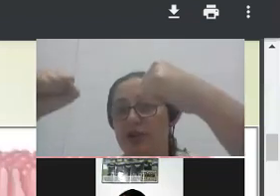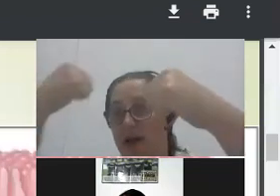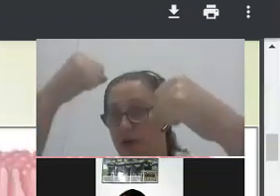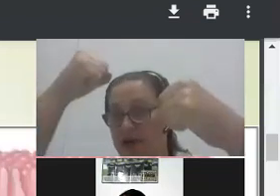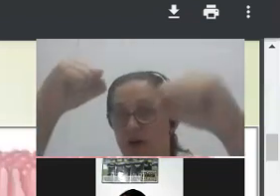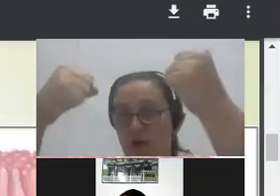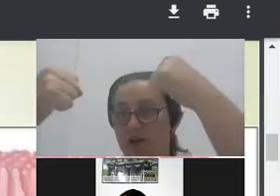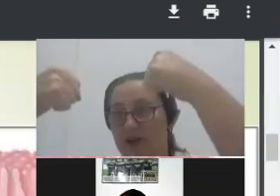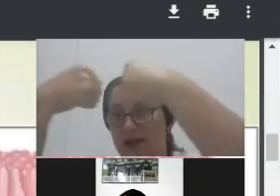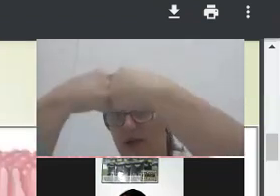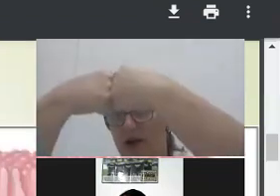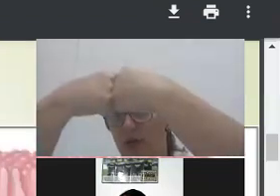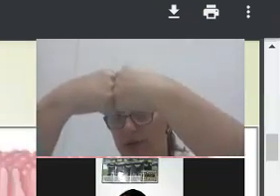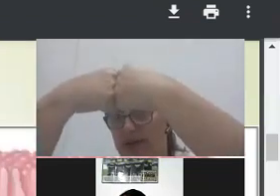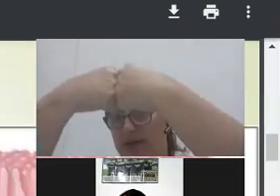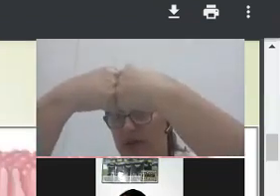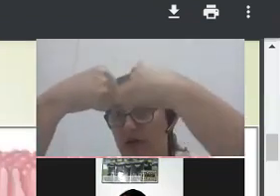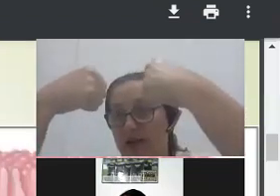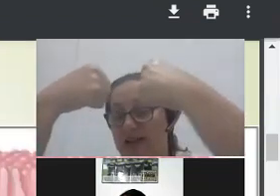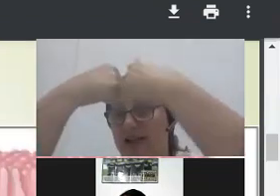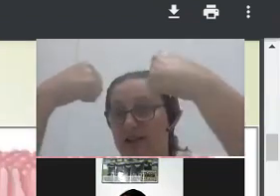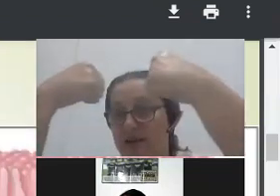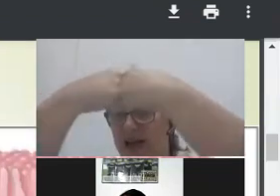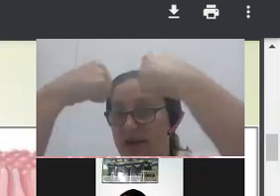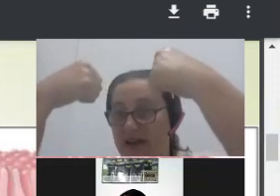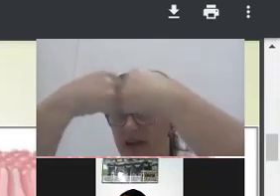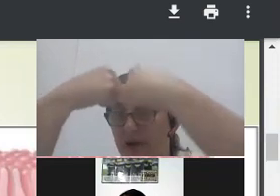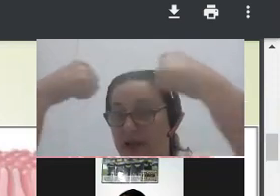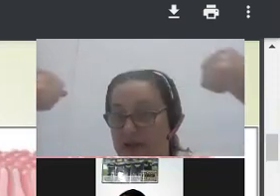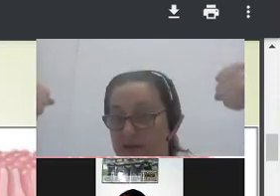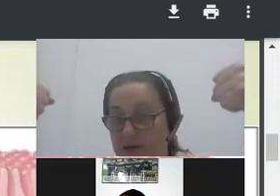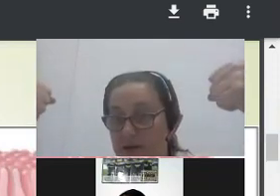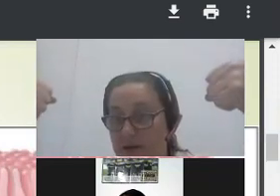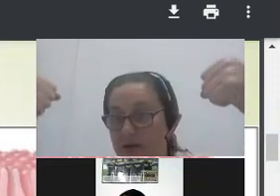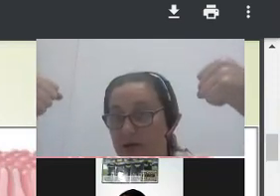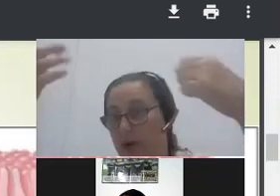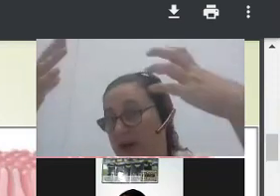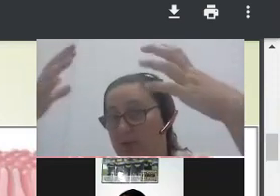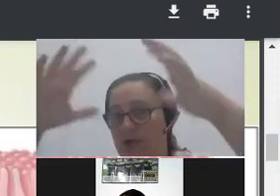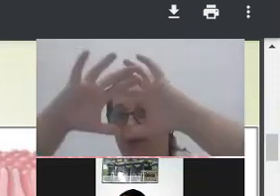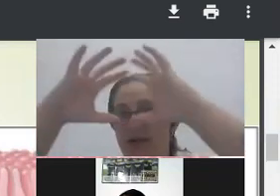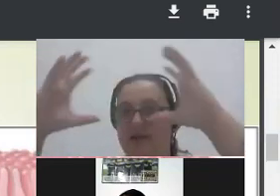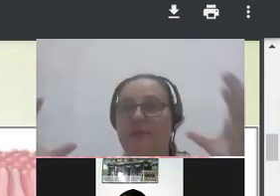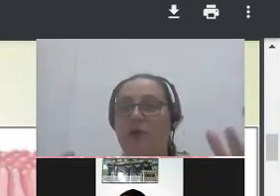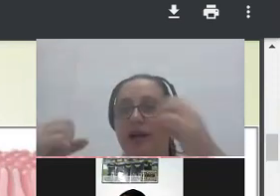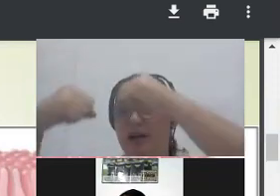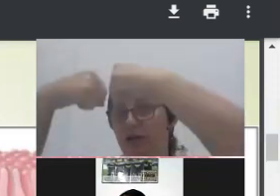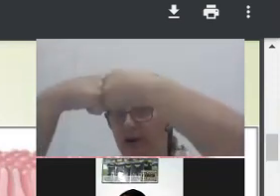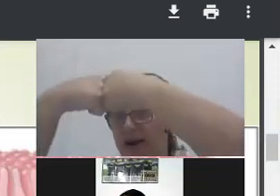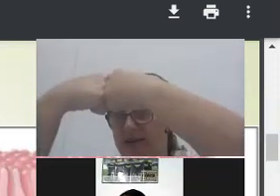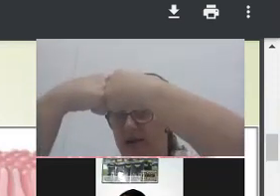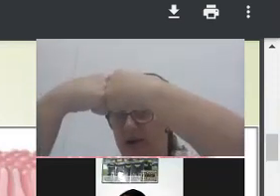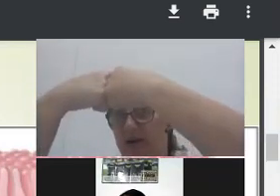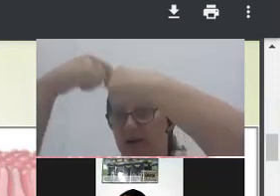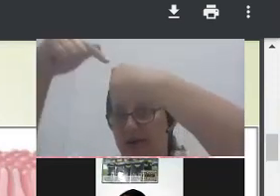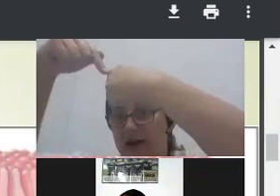hecho de que yo tenga una célula y otra célula juntas no quiere decir que se vayan a mantener unidas. Por ejemplo, si pensáramos que estos